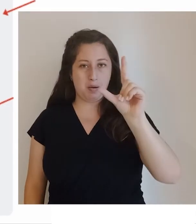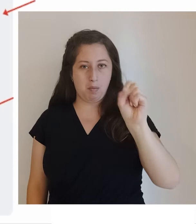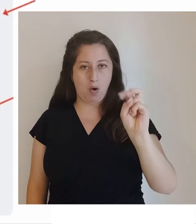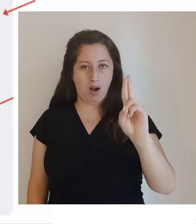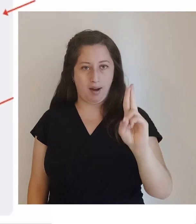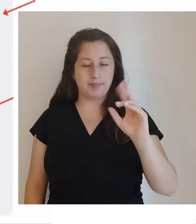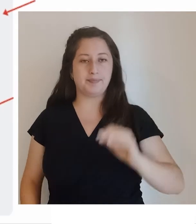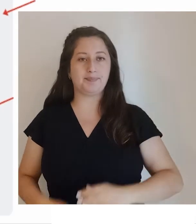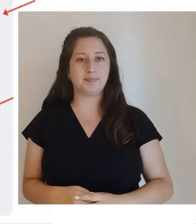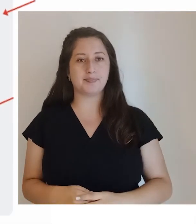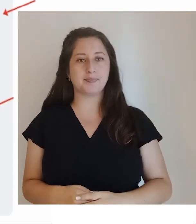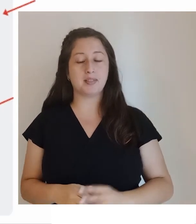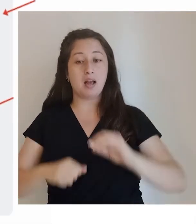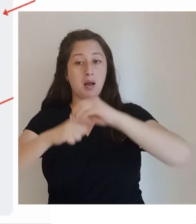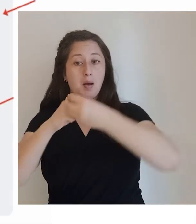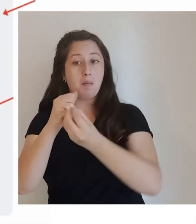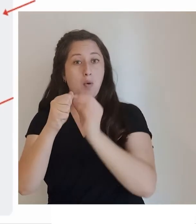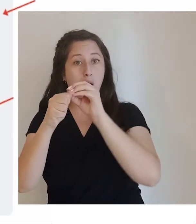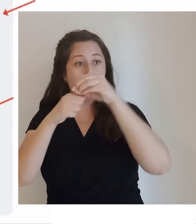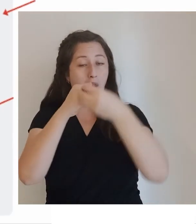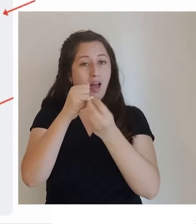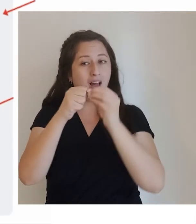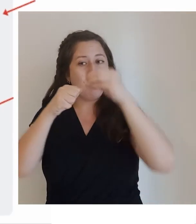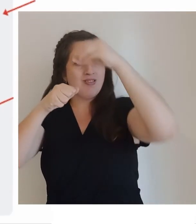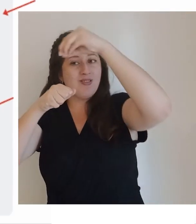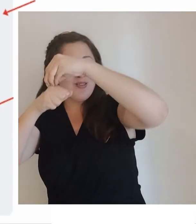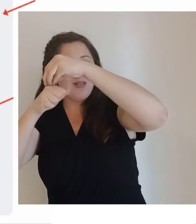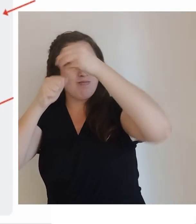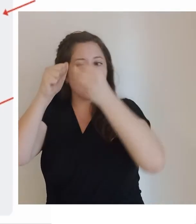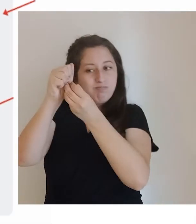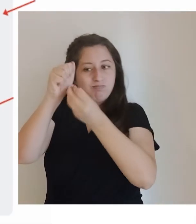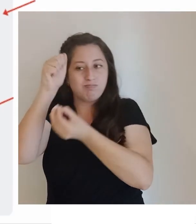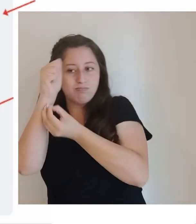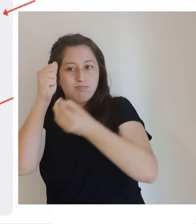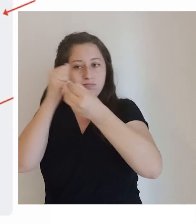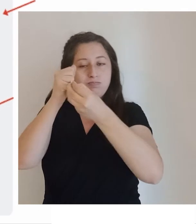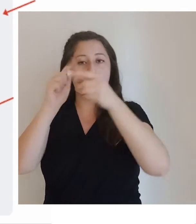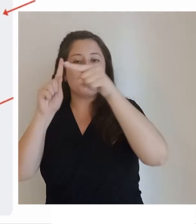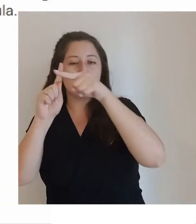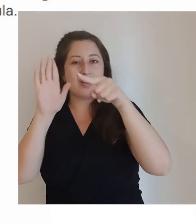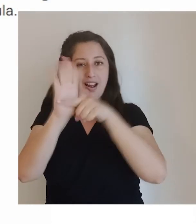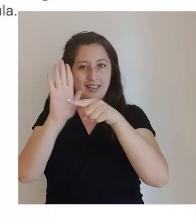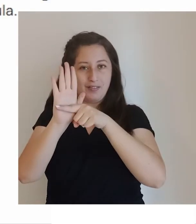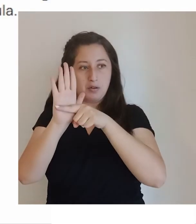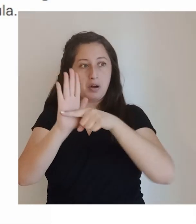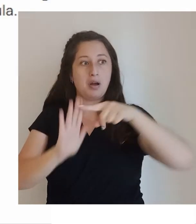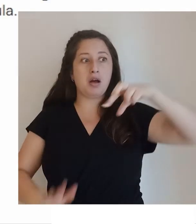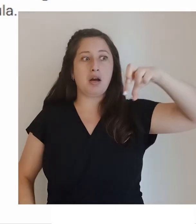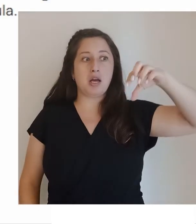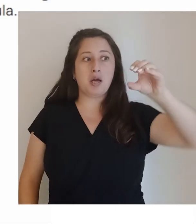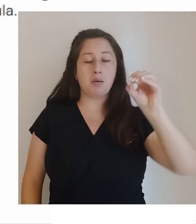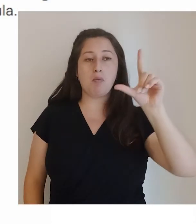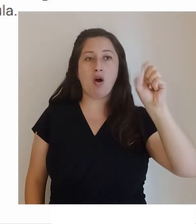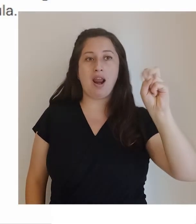Las cargas parciales en la molécula y la polaridad de la molécula es la misma que la del